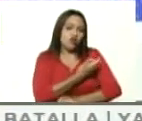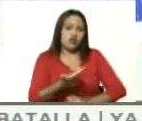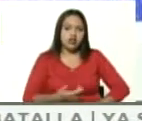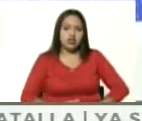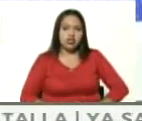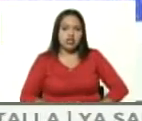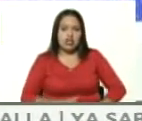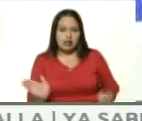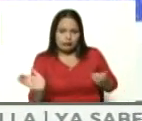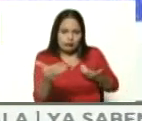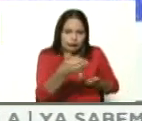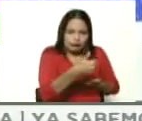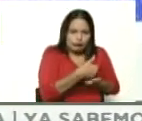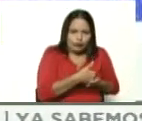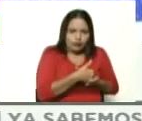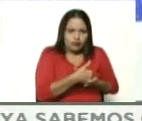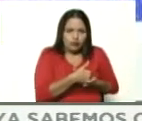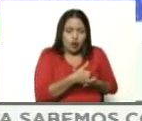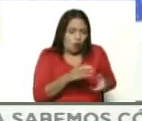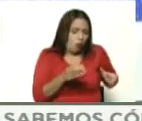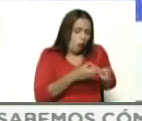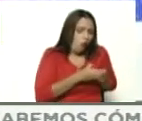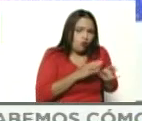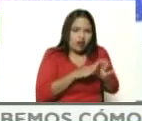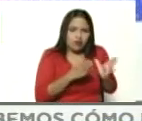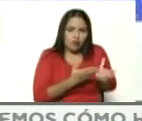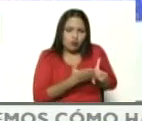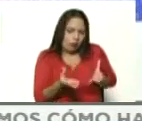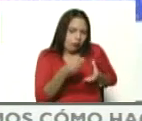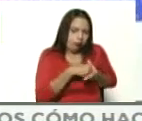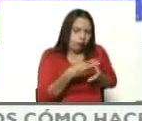la acaparen unos pocos en el mundo.